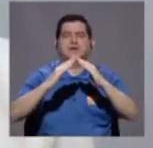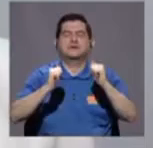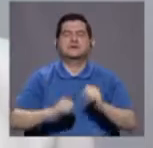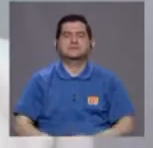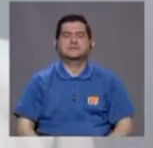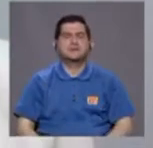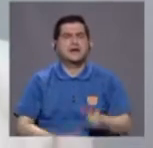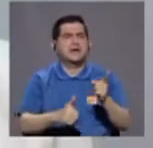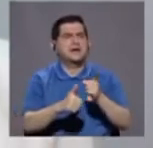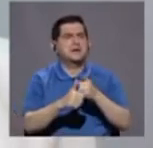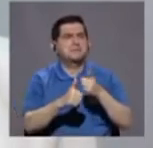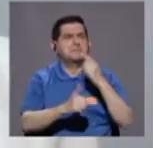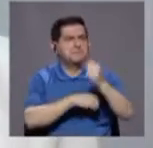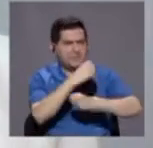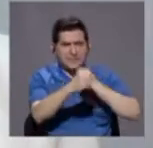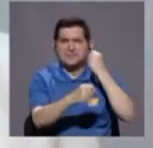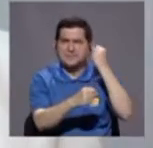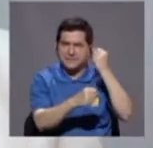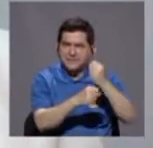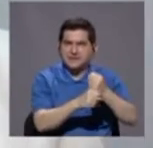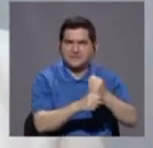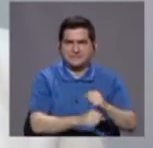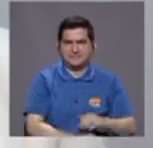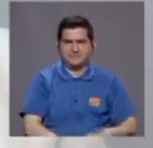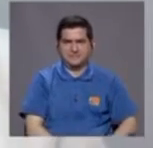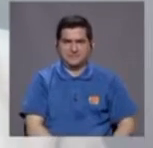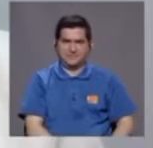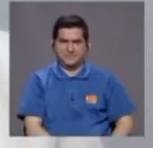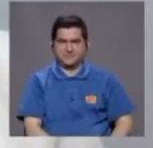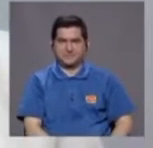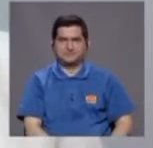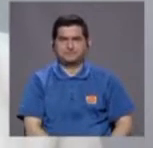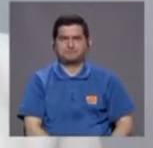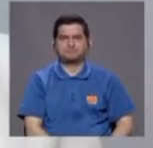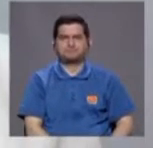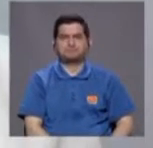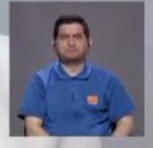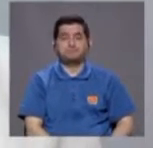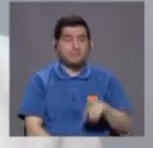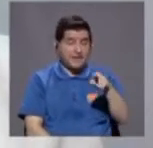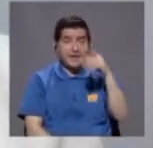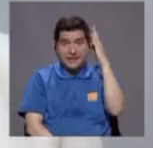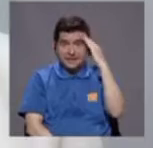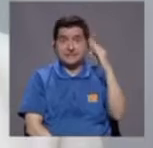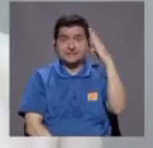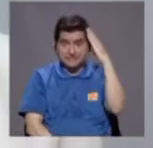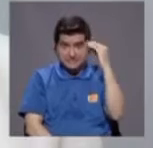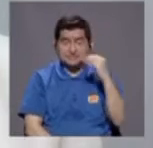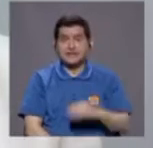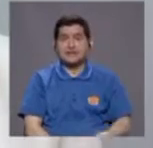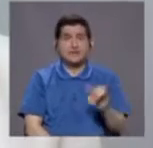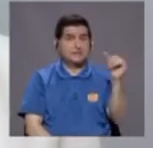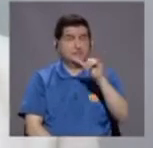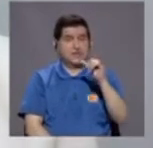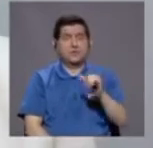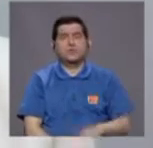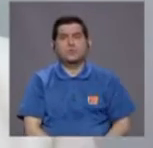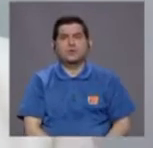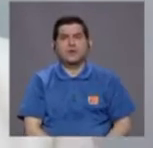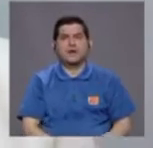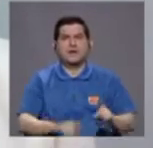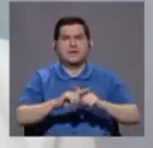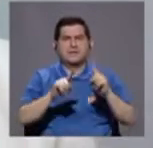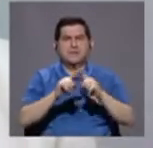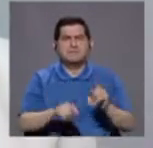durante sus primeros años, y en el marco, digamos, de esta experiencia también se abren algunas